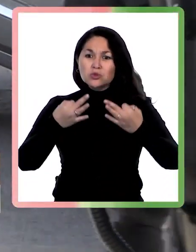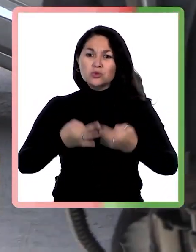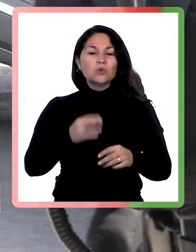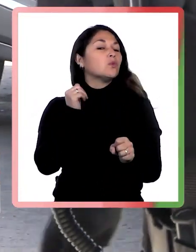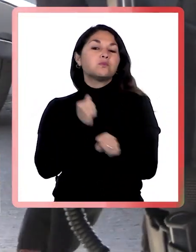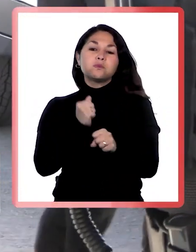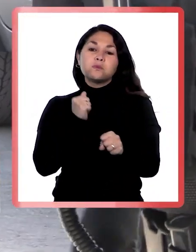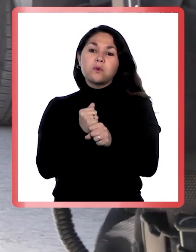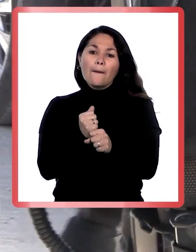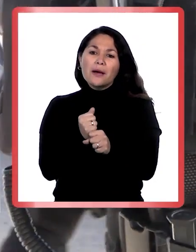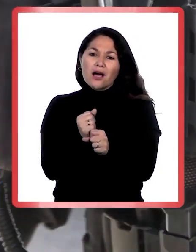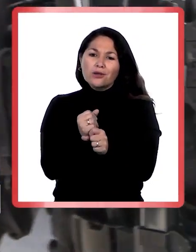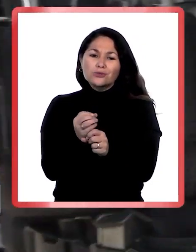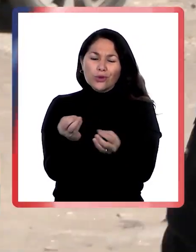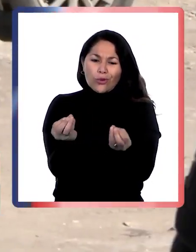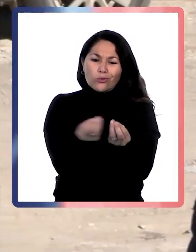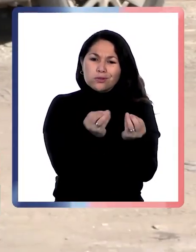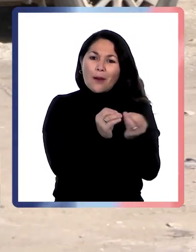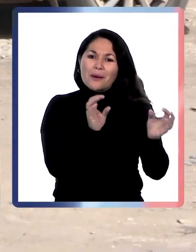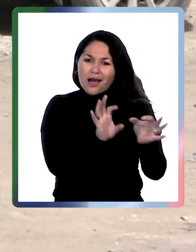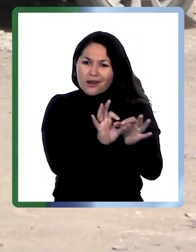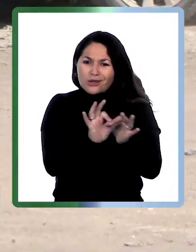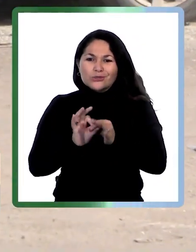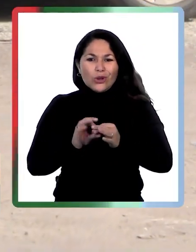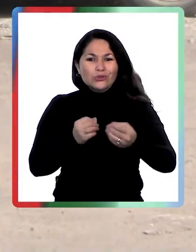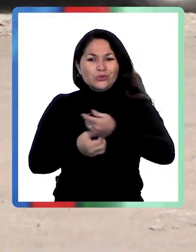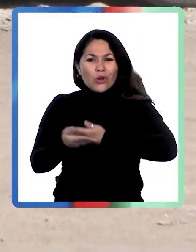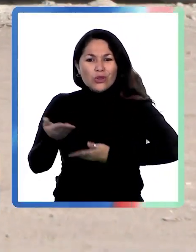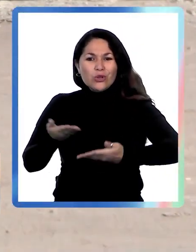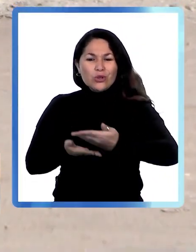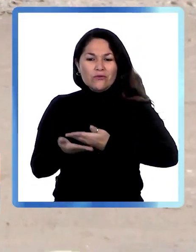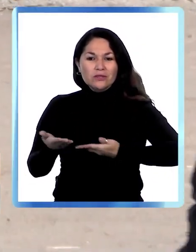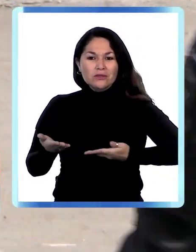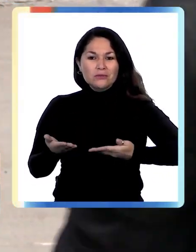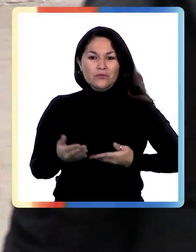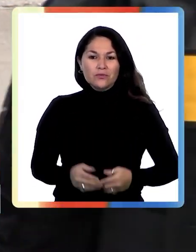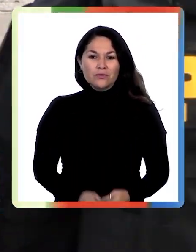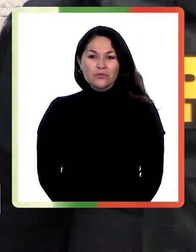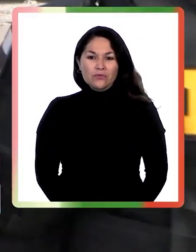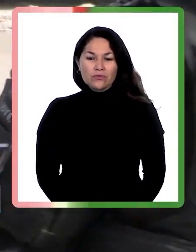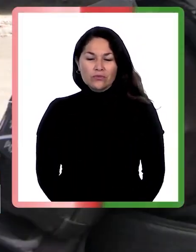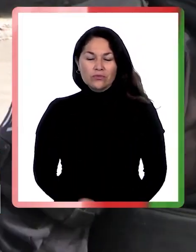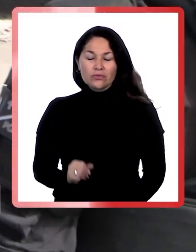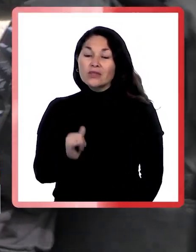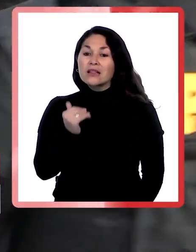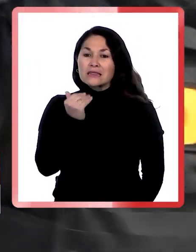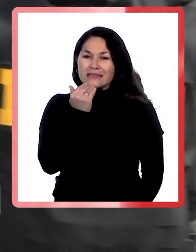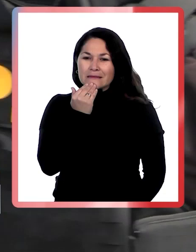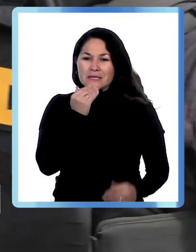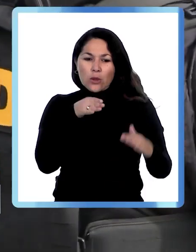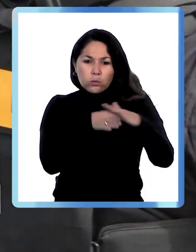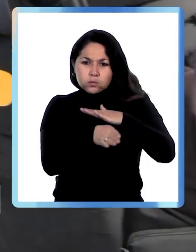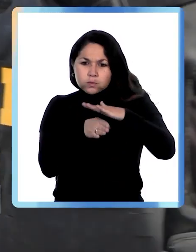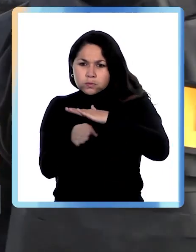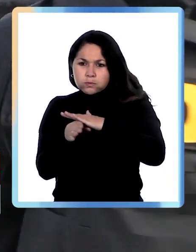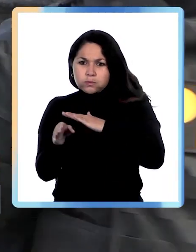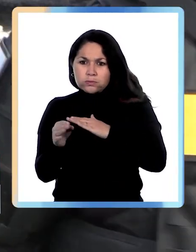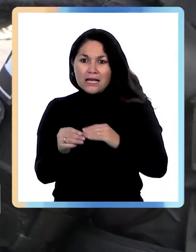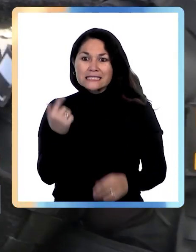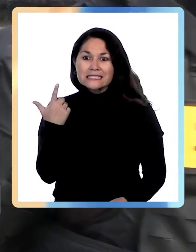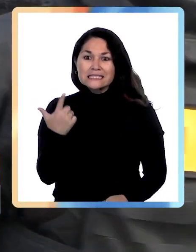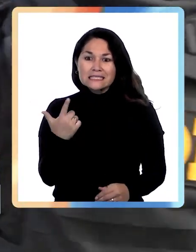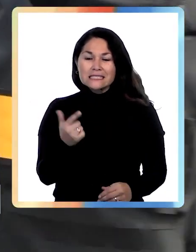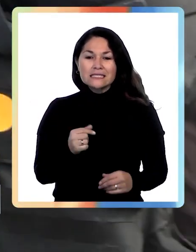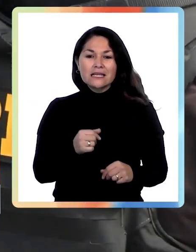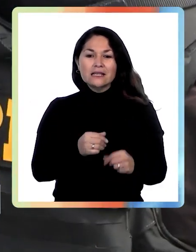trabajando de manera coordinada en virtud de combatir el crimen organizado paralelamente Se realizaron allanamientos simultáneos